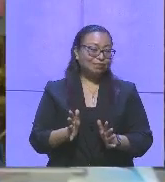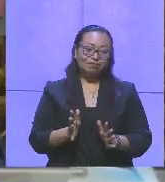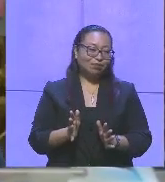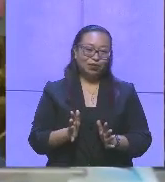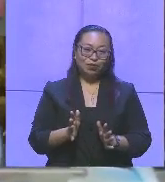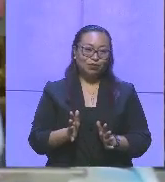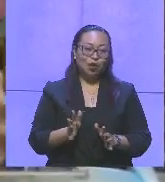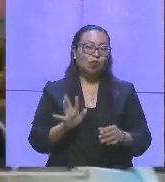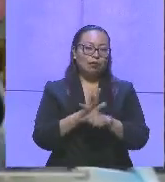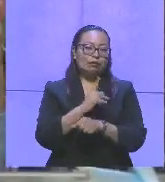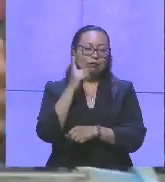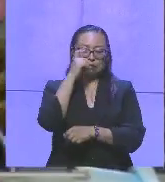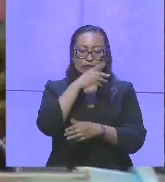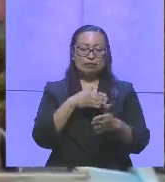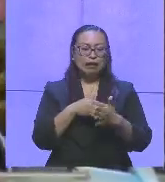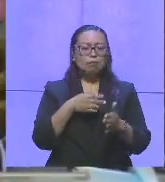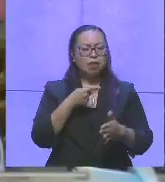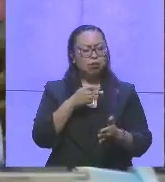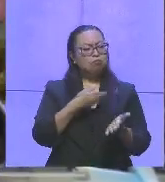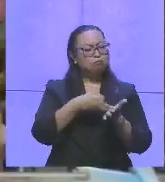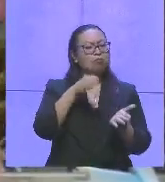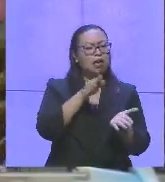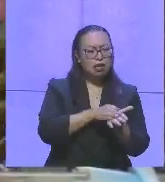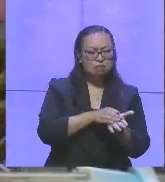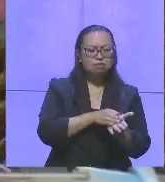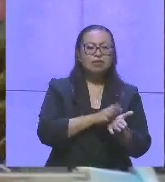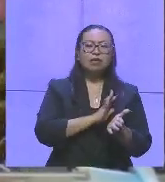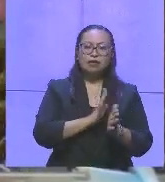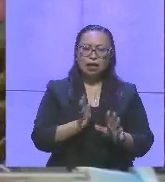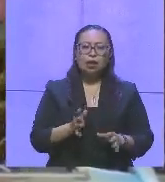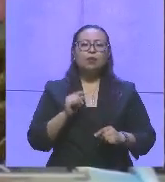tan halagador y él con mucha valentía y con mucha